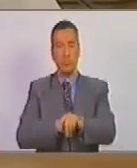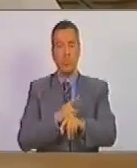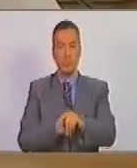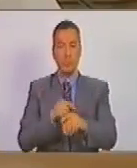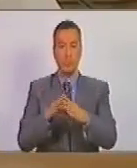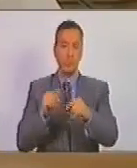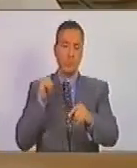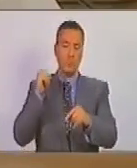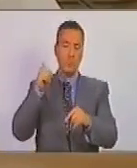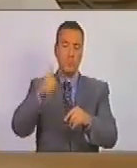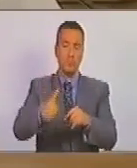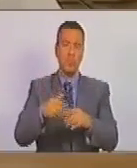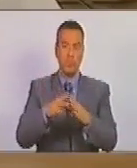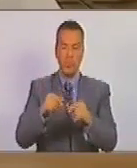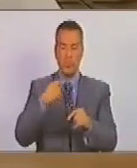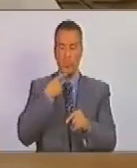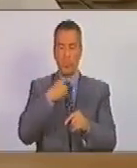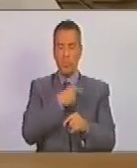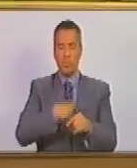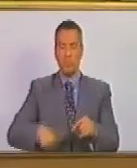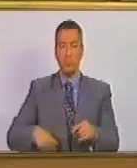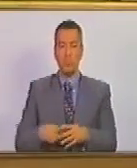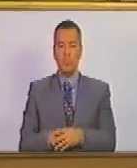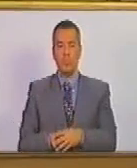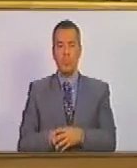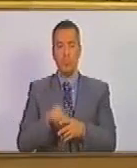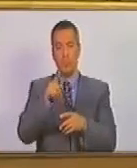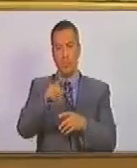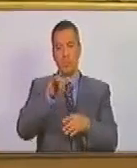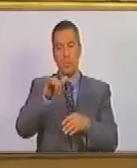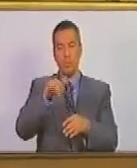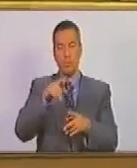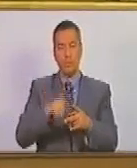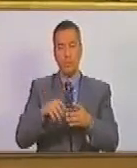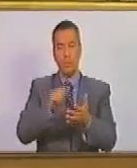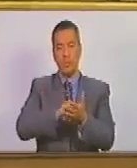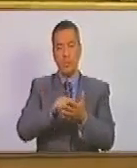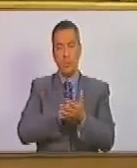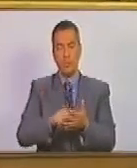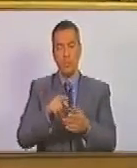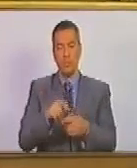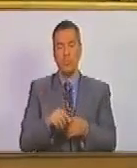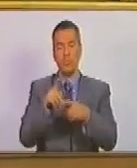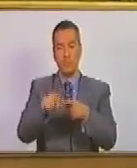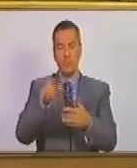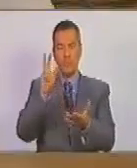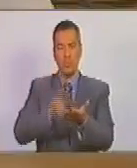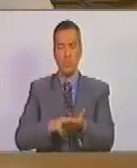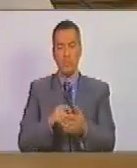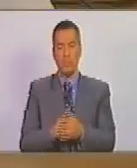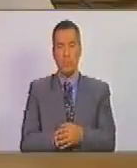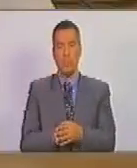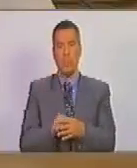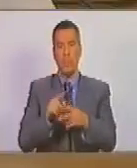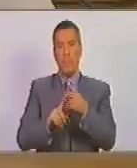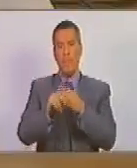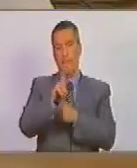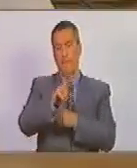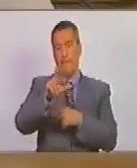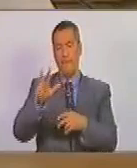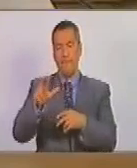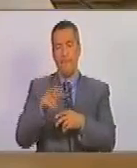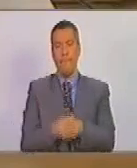indeterminado. Es todo, ciudadano presidente. En consideración, el artículo. Aprobado. Siguiente. Dicísimo